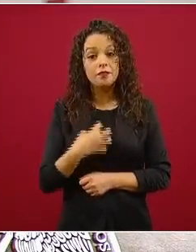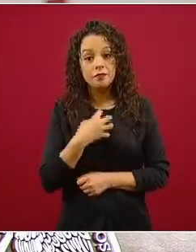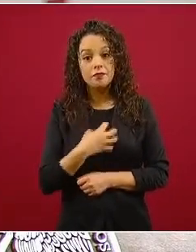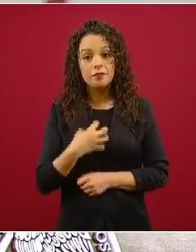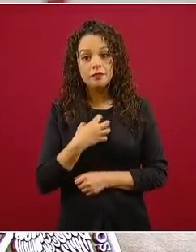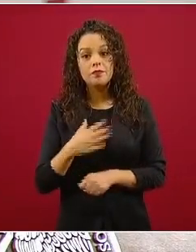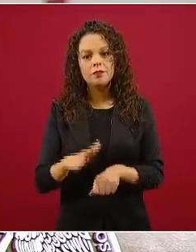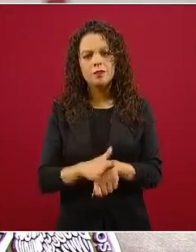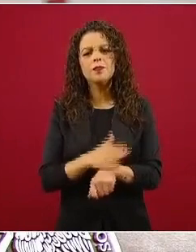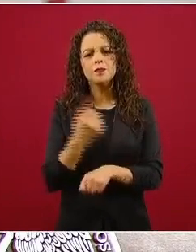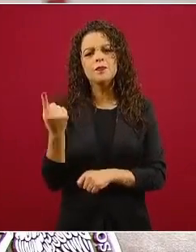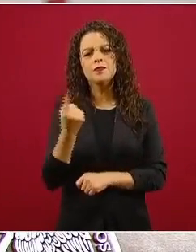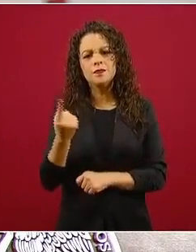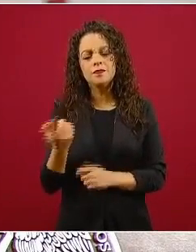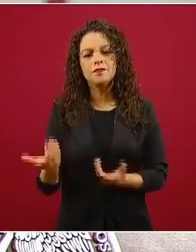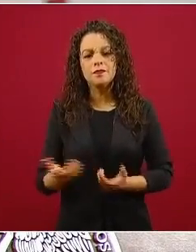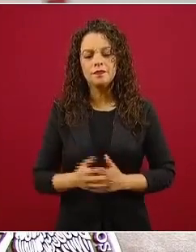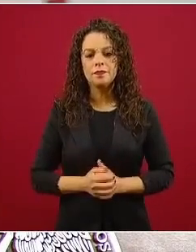hemos protegido